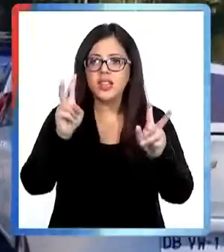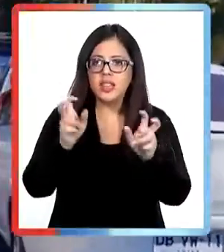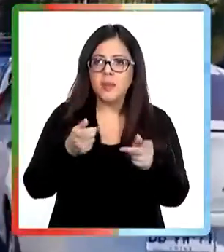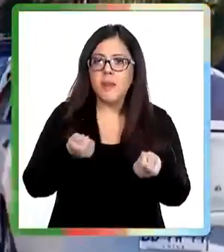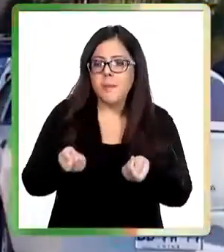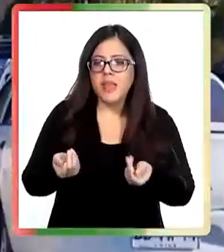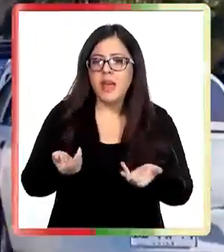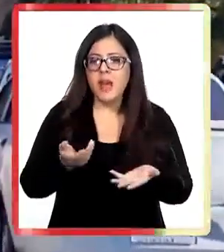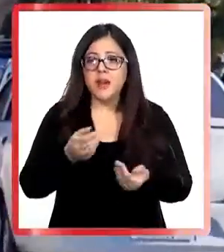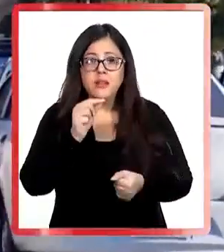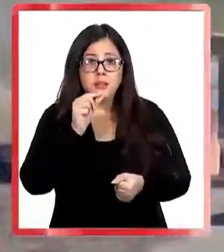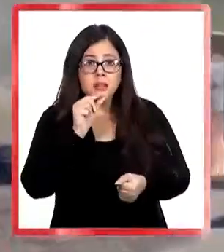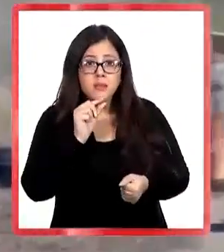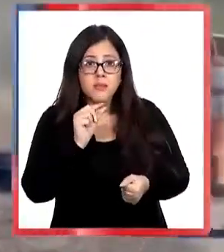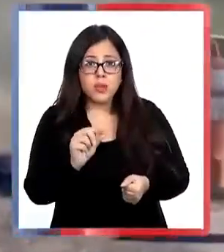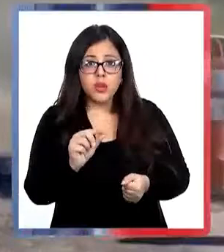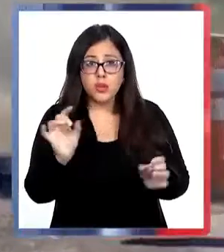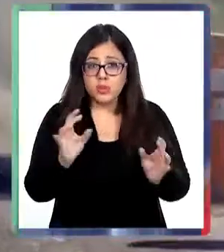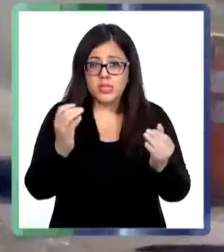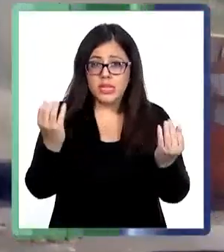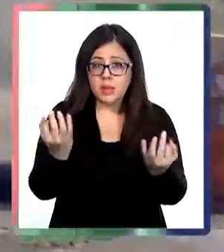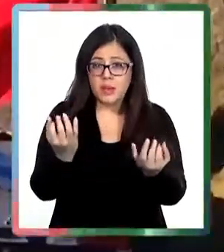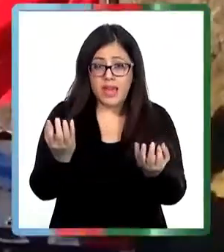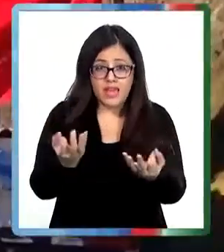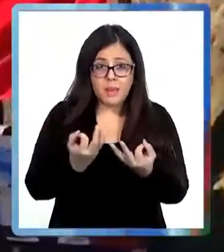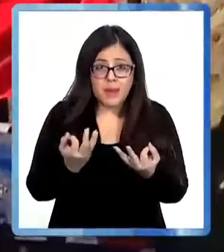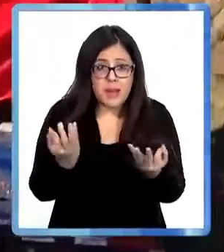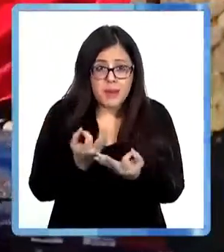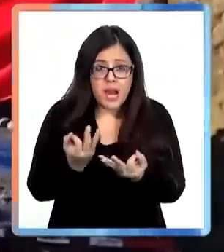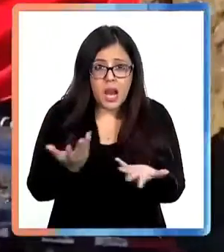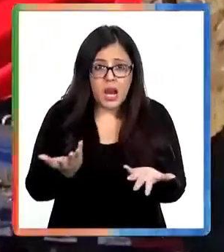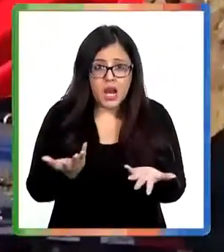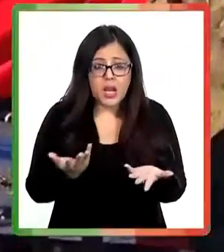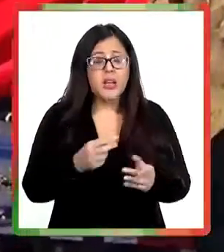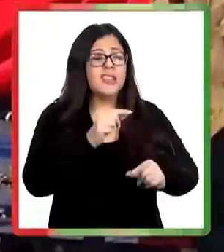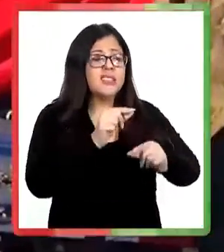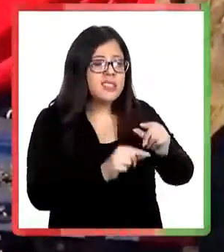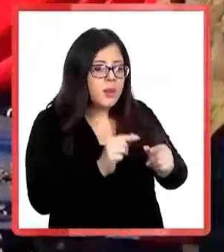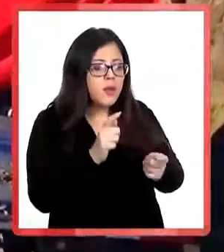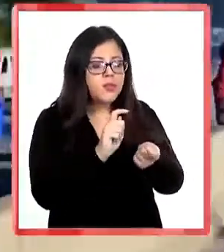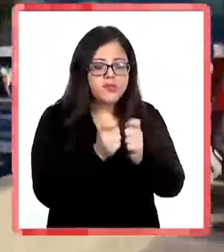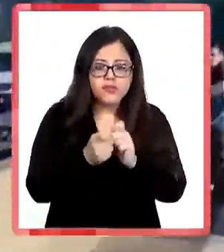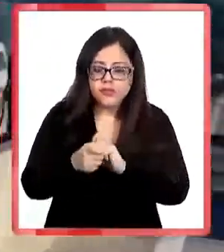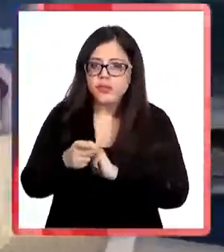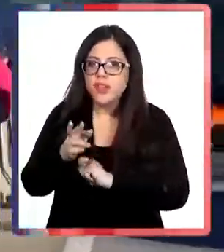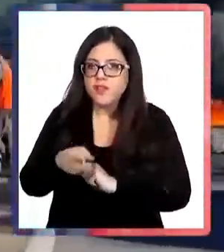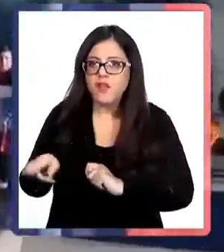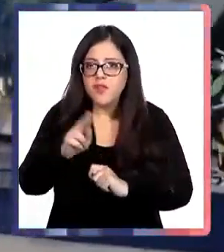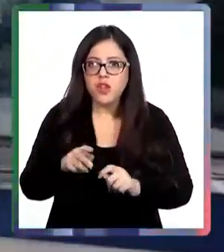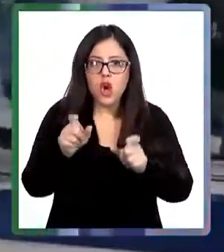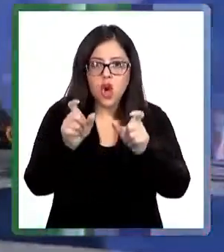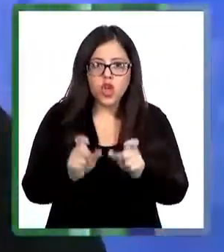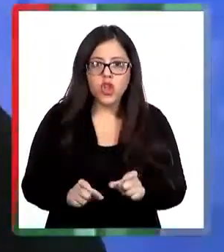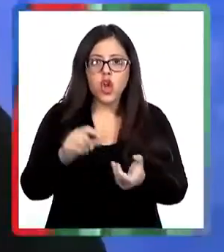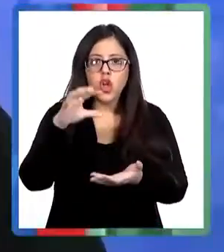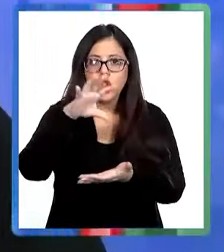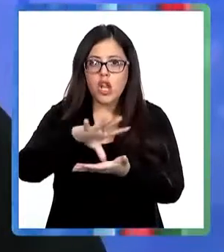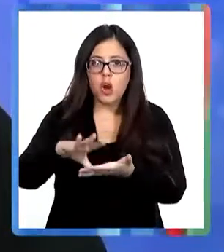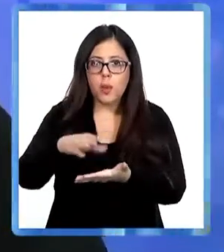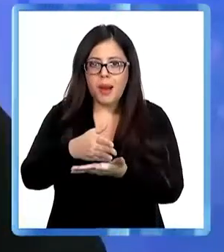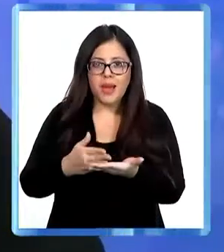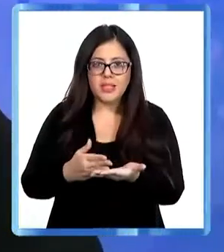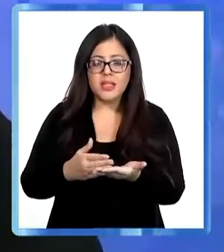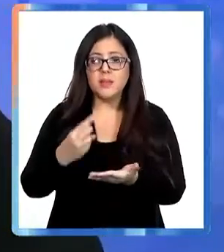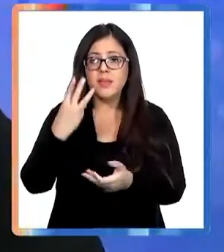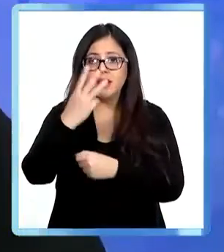intermedias. Pronto, ¿nos podría explicar un poco más? Hemos ido poco a poco regularizando y volviendo a tomar el control de las fronteras. En los